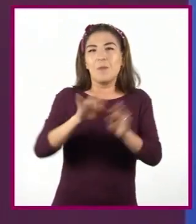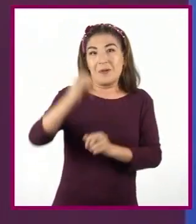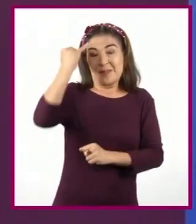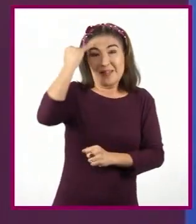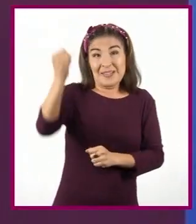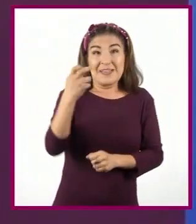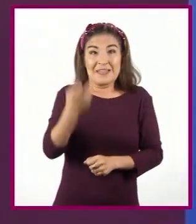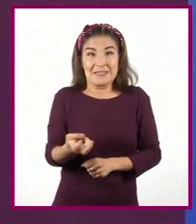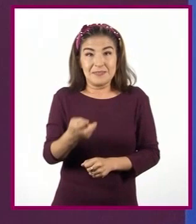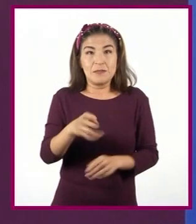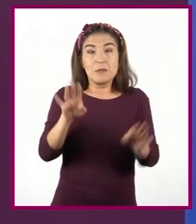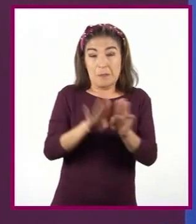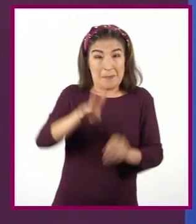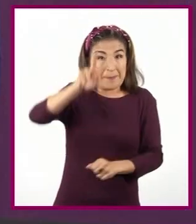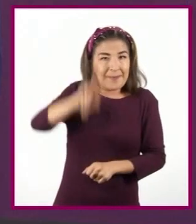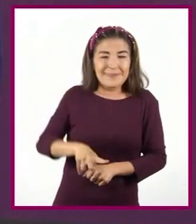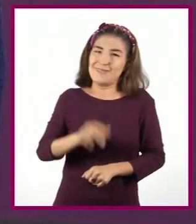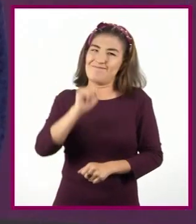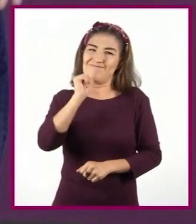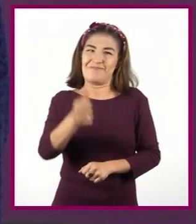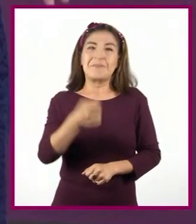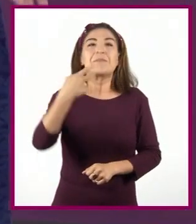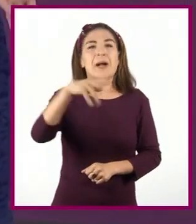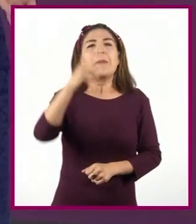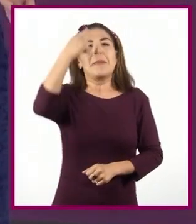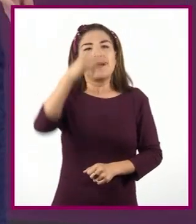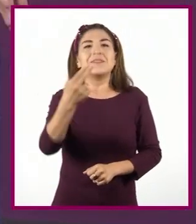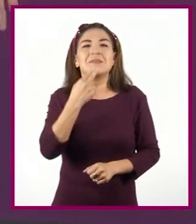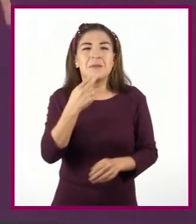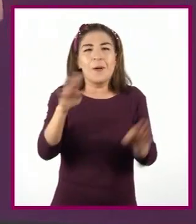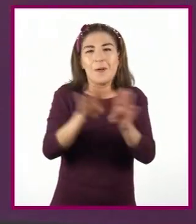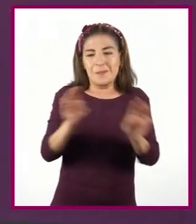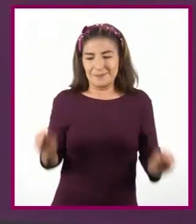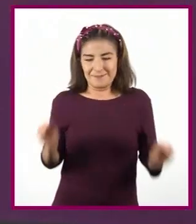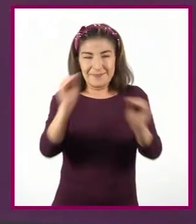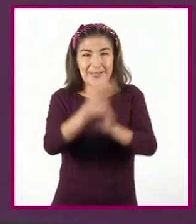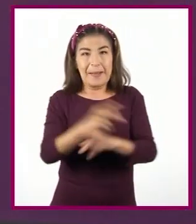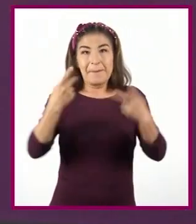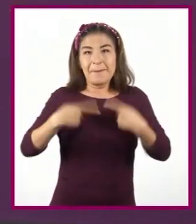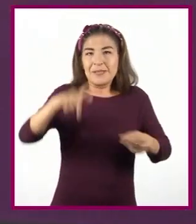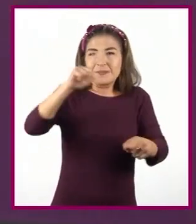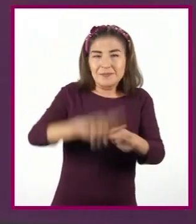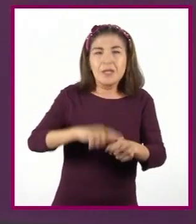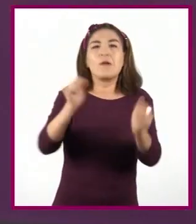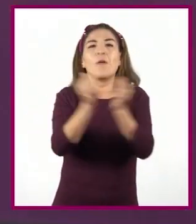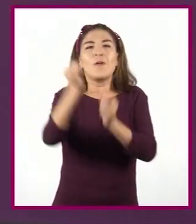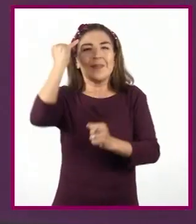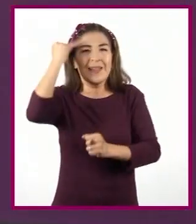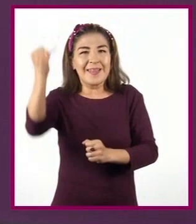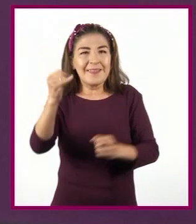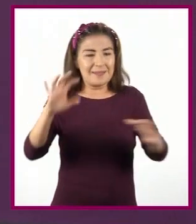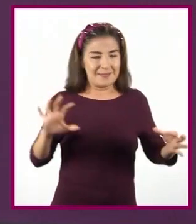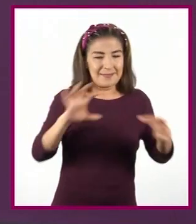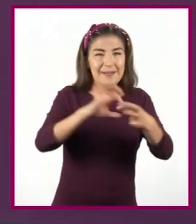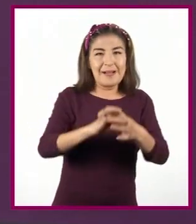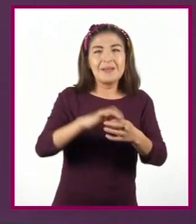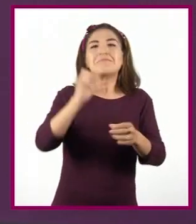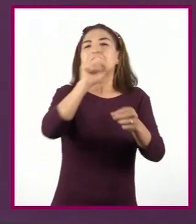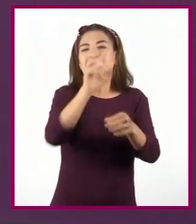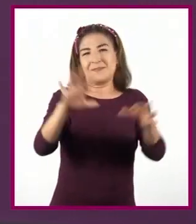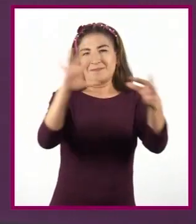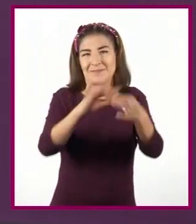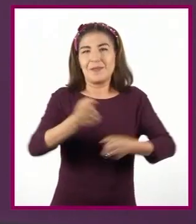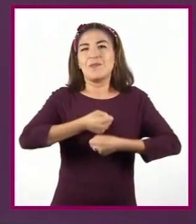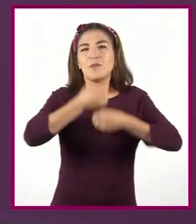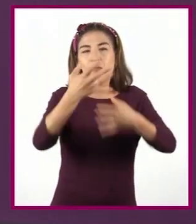no necesariamente son verdad, pero que sirven para imprimirle personalidad e ideología a los personajes o a la narración misma,